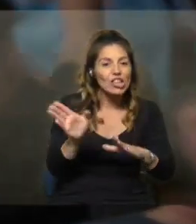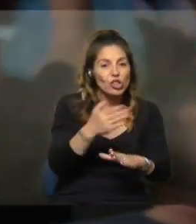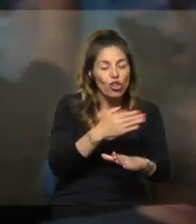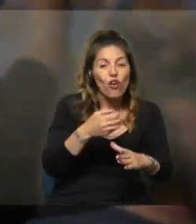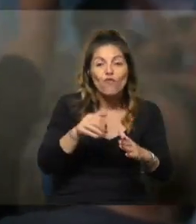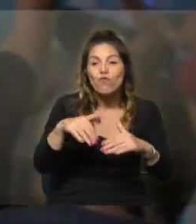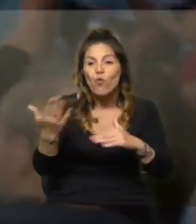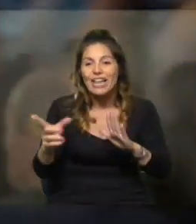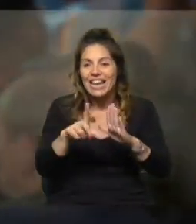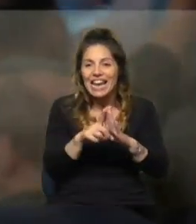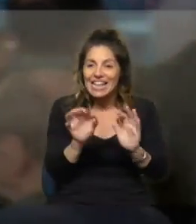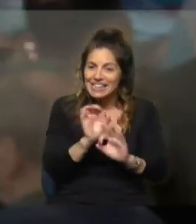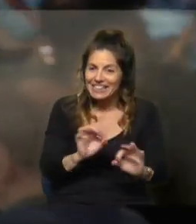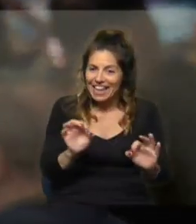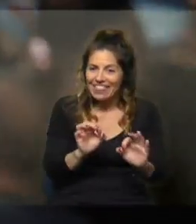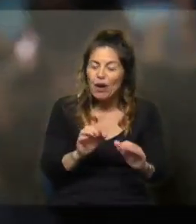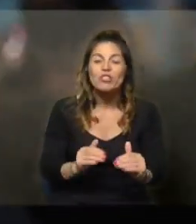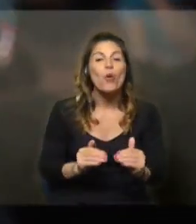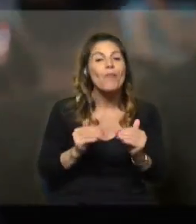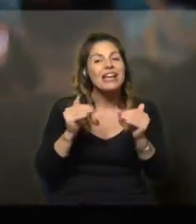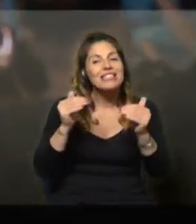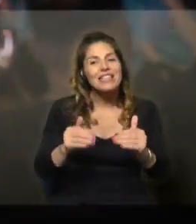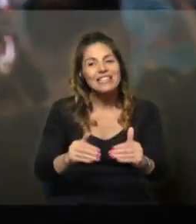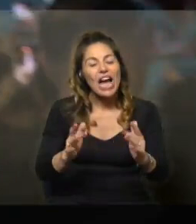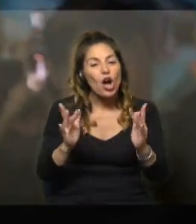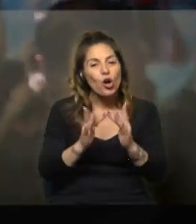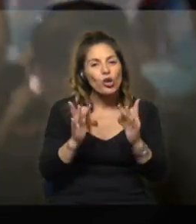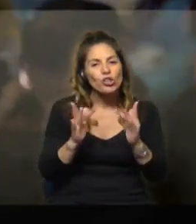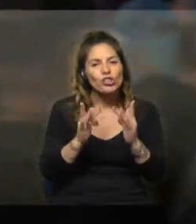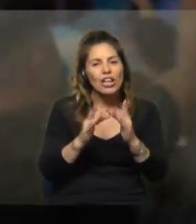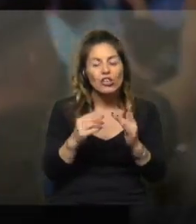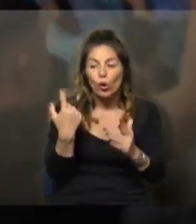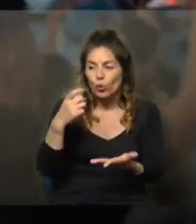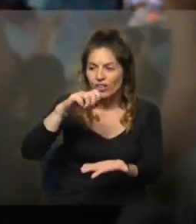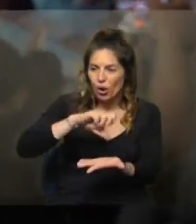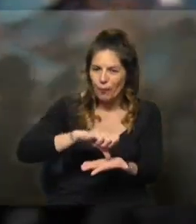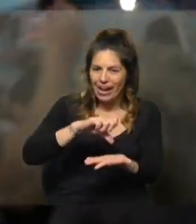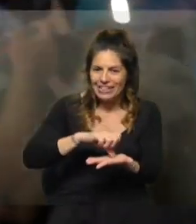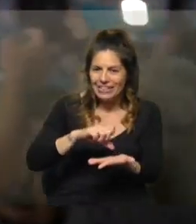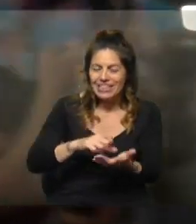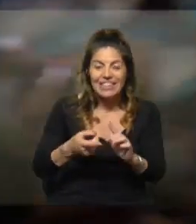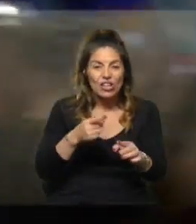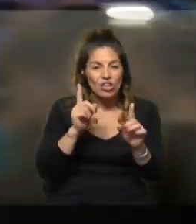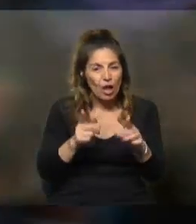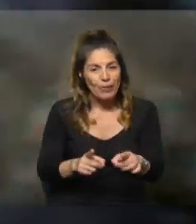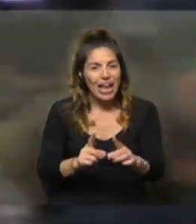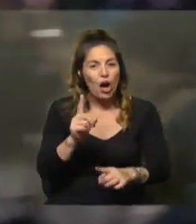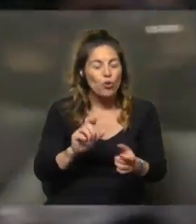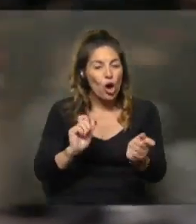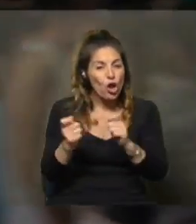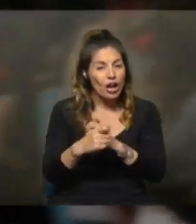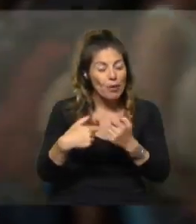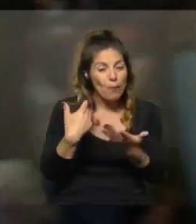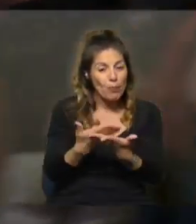ley nada porque eso también Más allá de de los contactos que tiene con nuestro país tiene que ver también con alguno de los cambios que